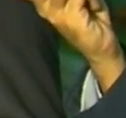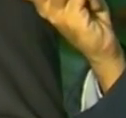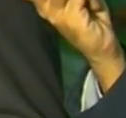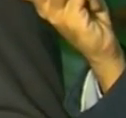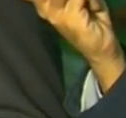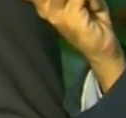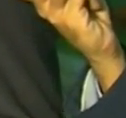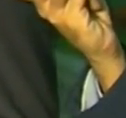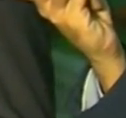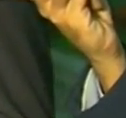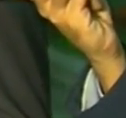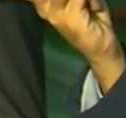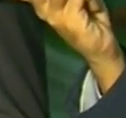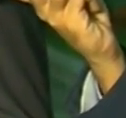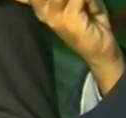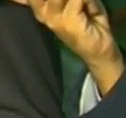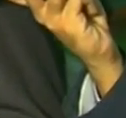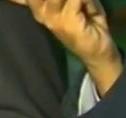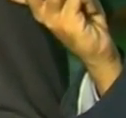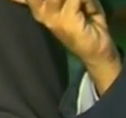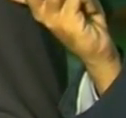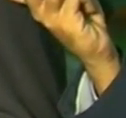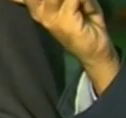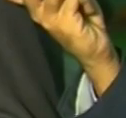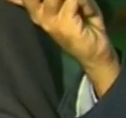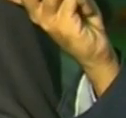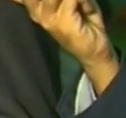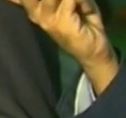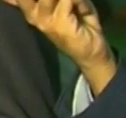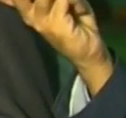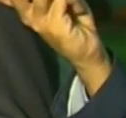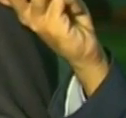especulación, el ataque a la moneda